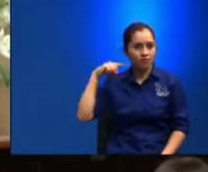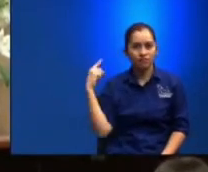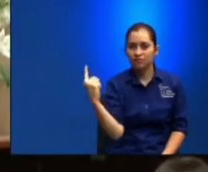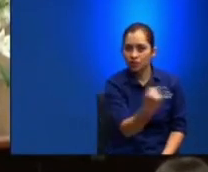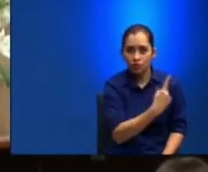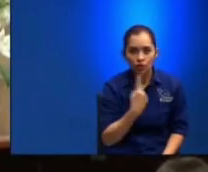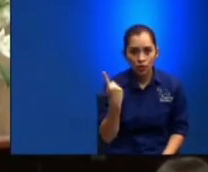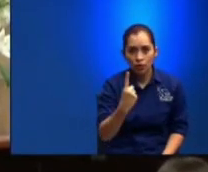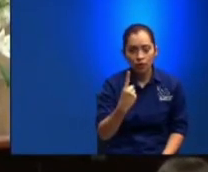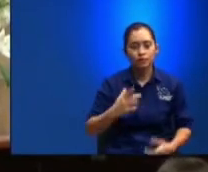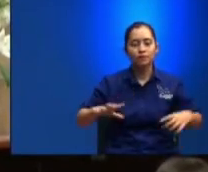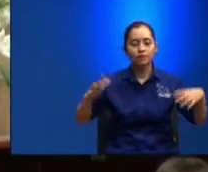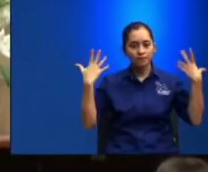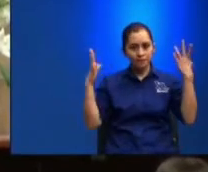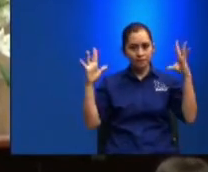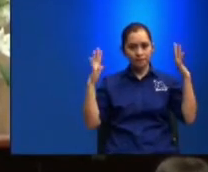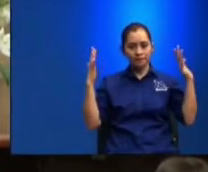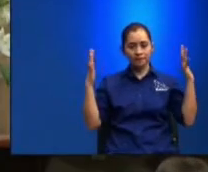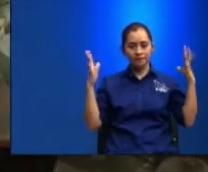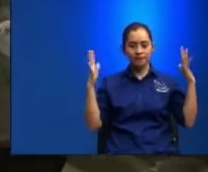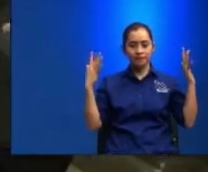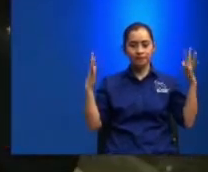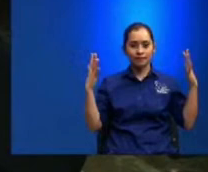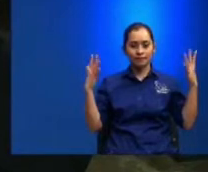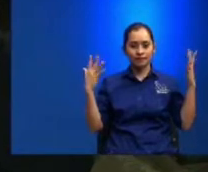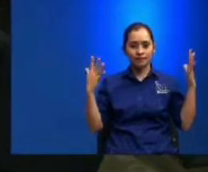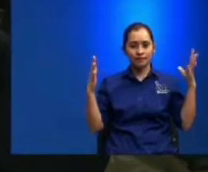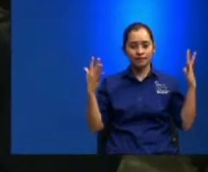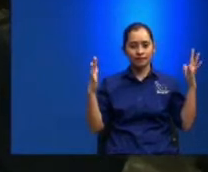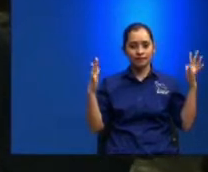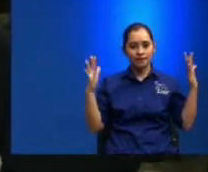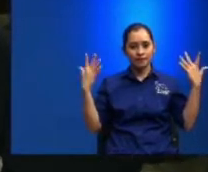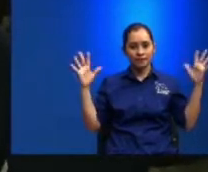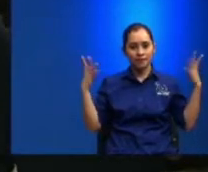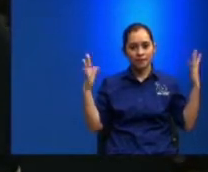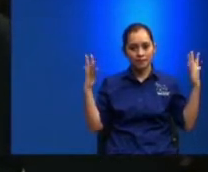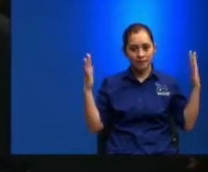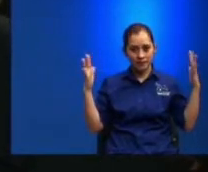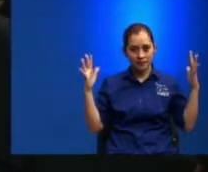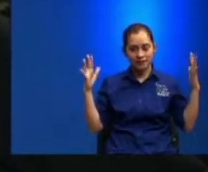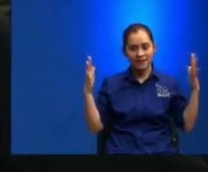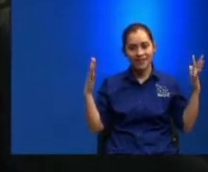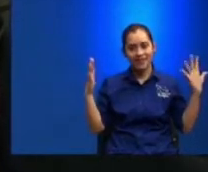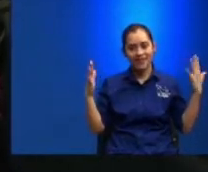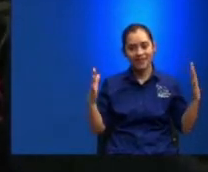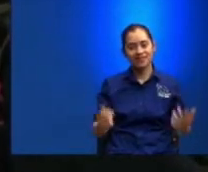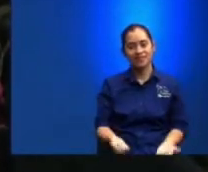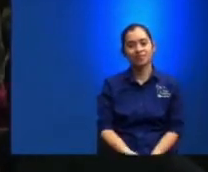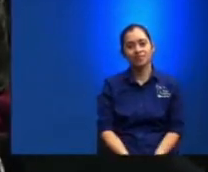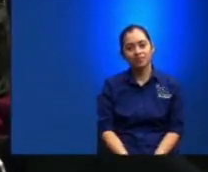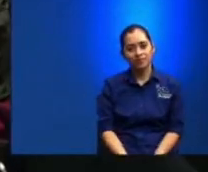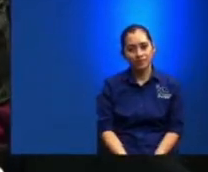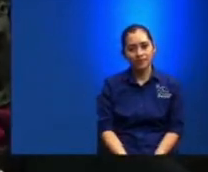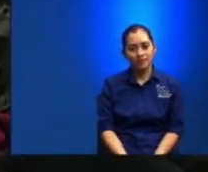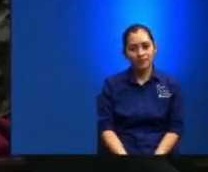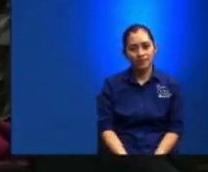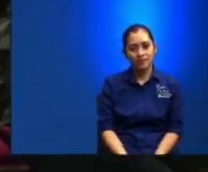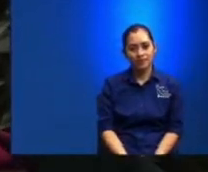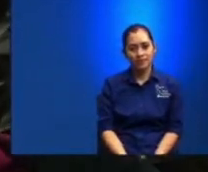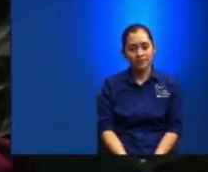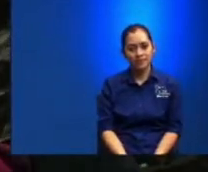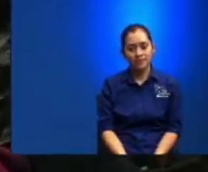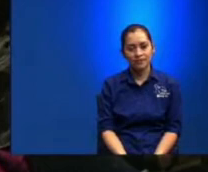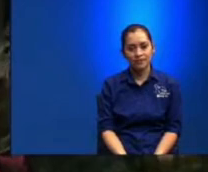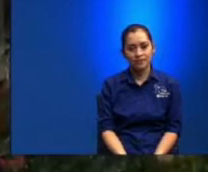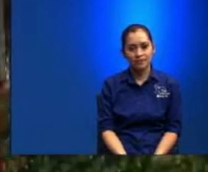vamos a ver el versículo conducentes podemos aplicar a platicar de otras cositas no se me ha olvidado